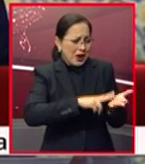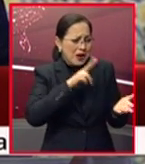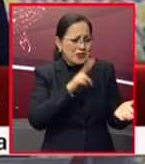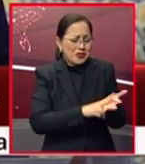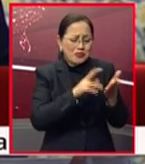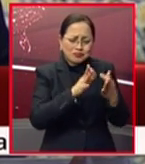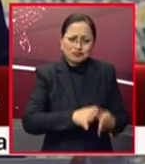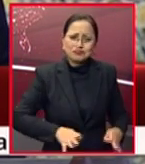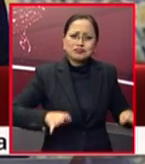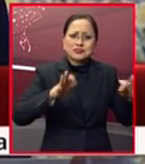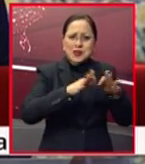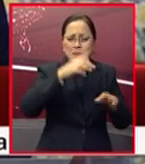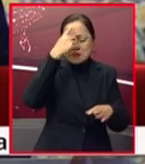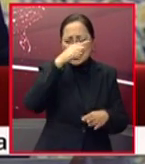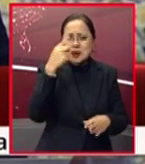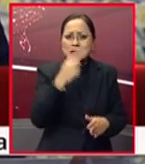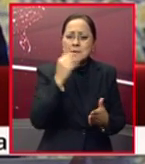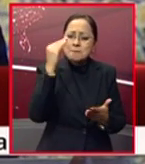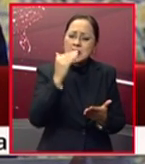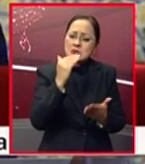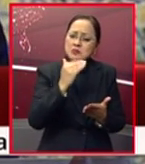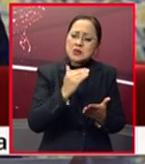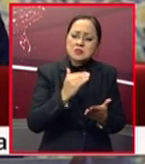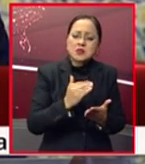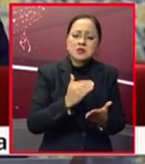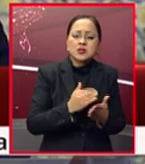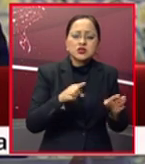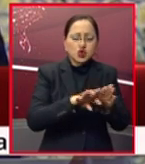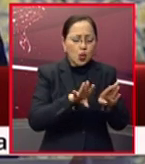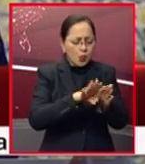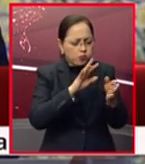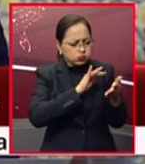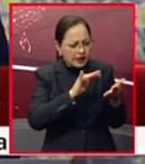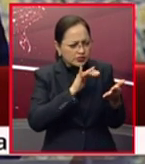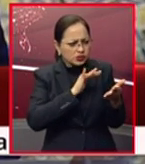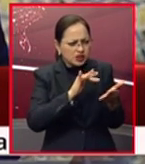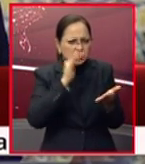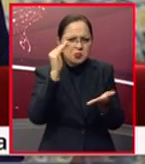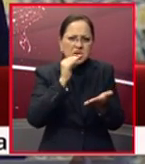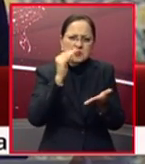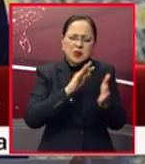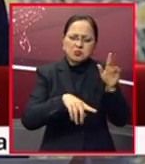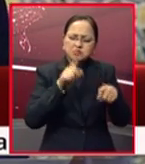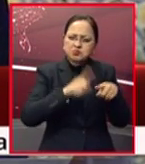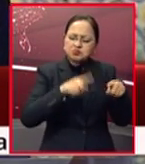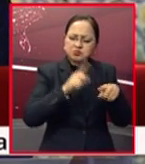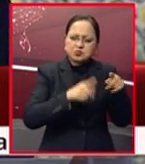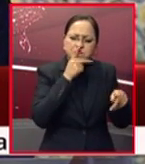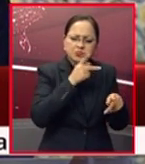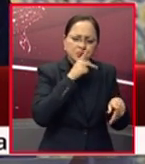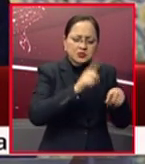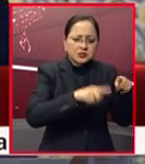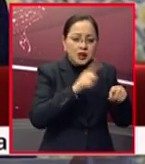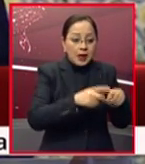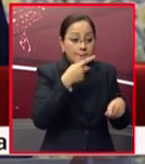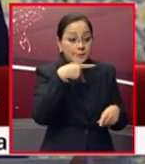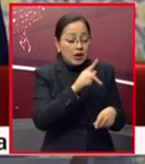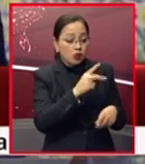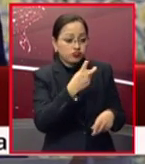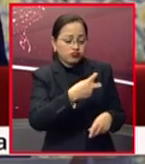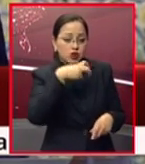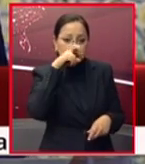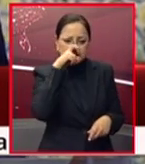al propósito de reducir la pluralidad valorativa de sus contenidos. Su rigidez nos ha servido de